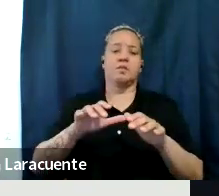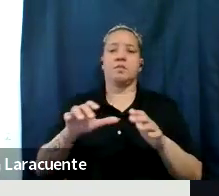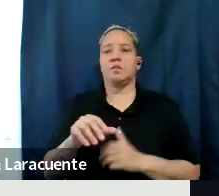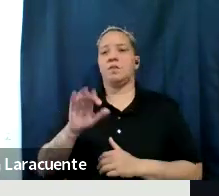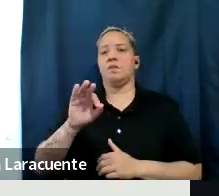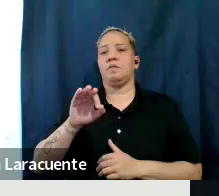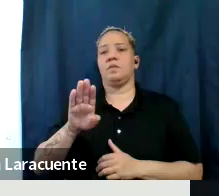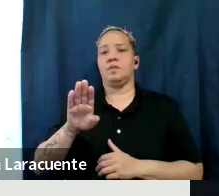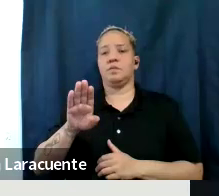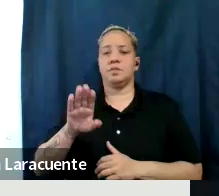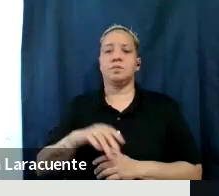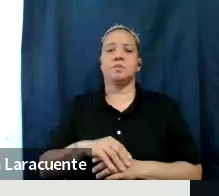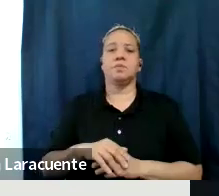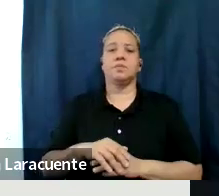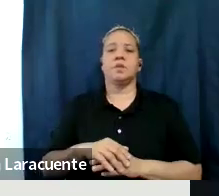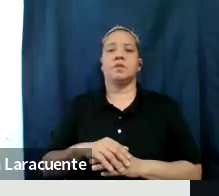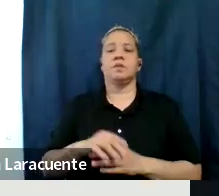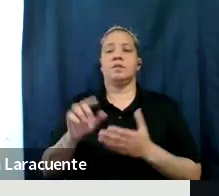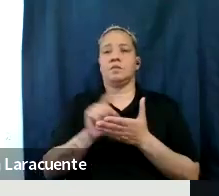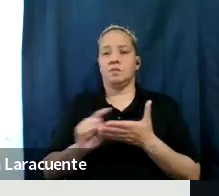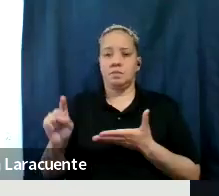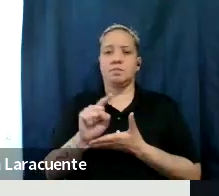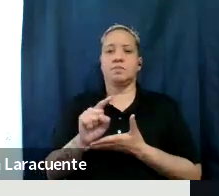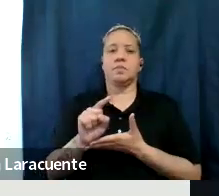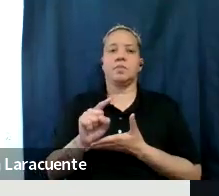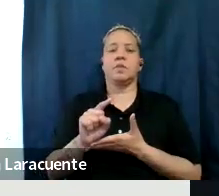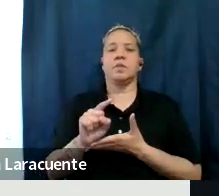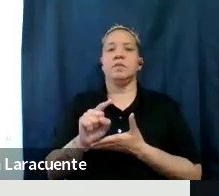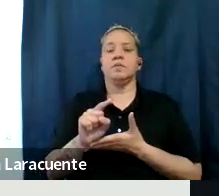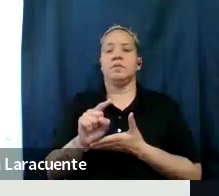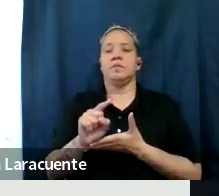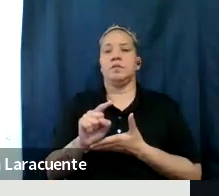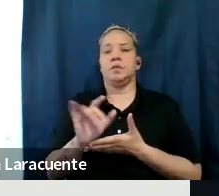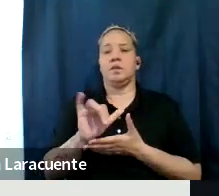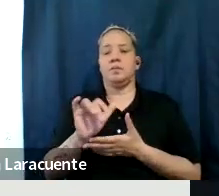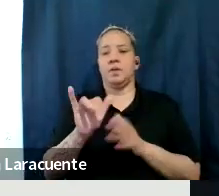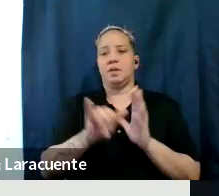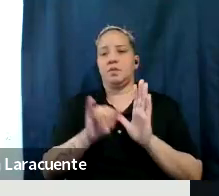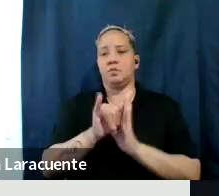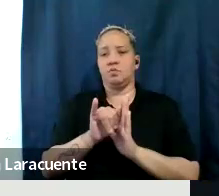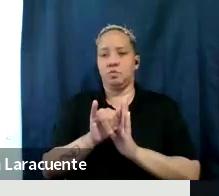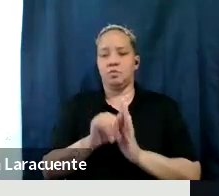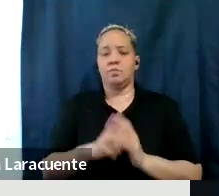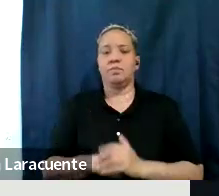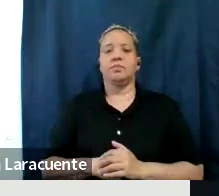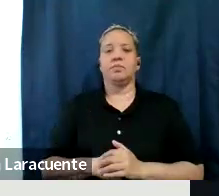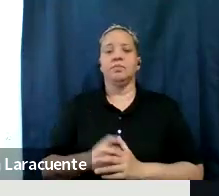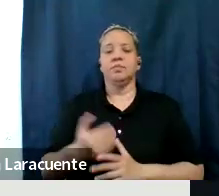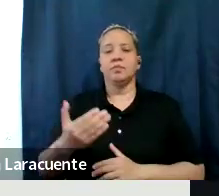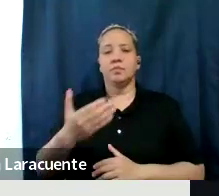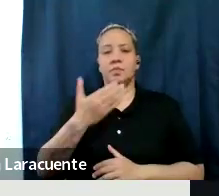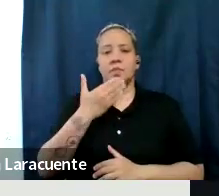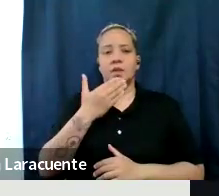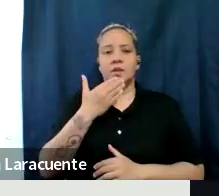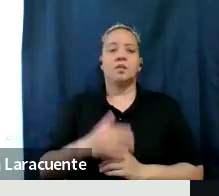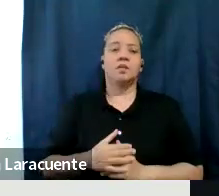Facebook y a partir de la semana próxima en la misma estará en nuestro canal de YouTube. Así que muchísimas gracias y le